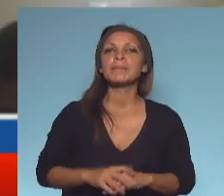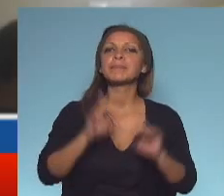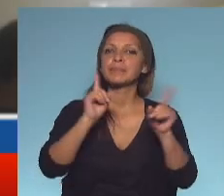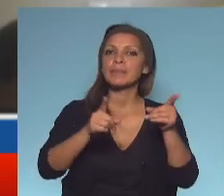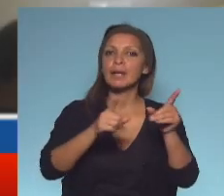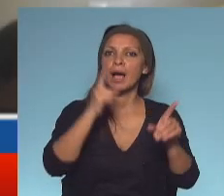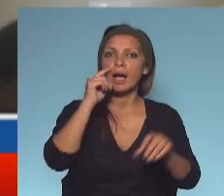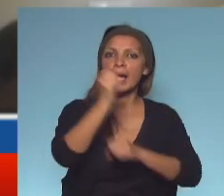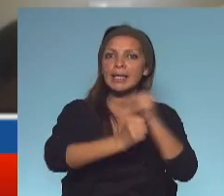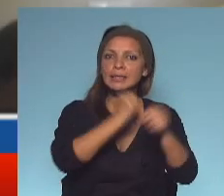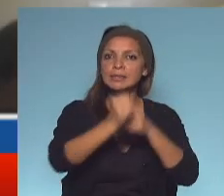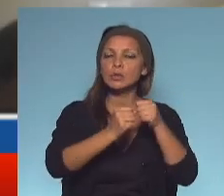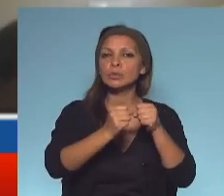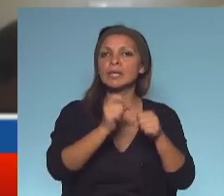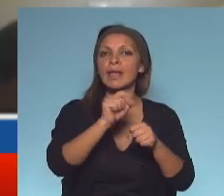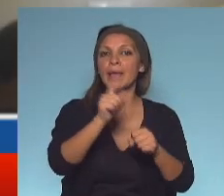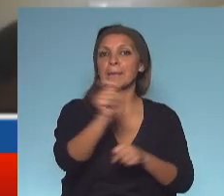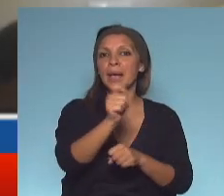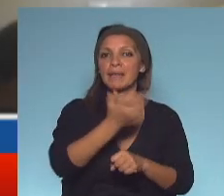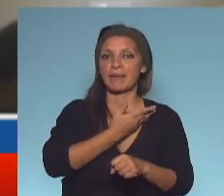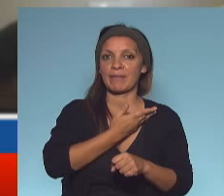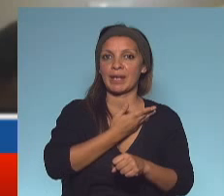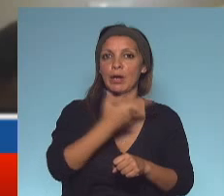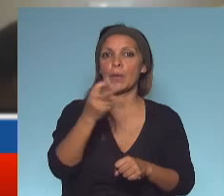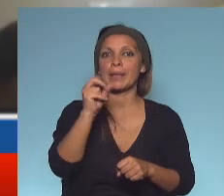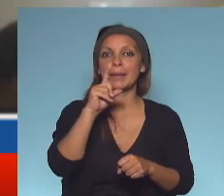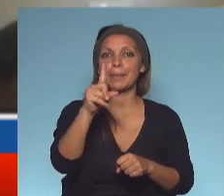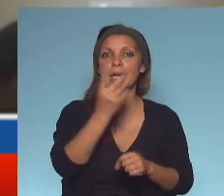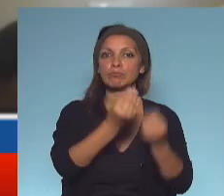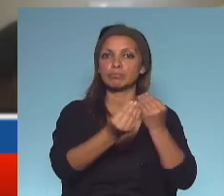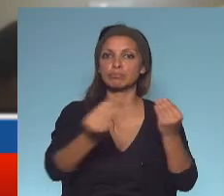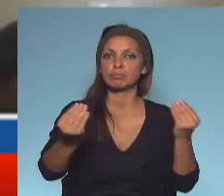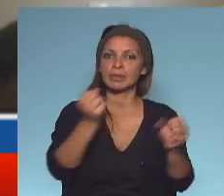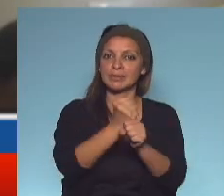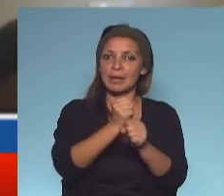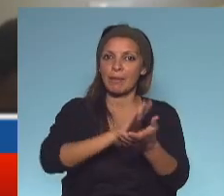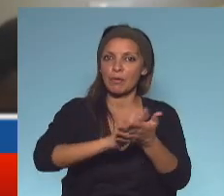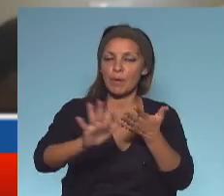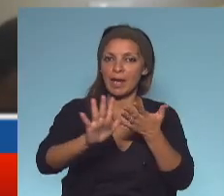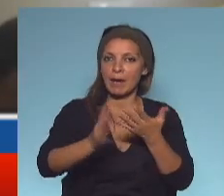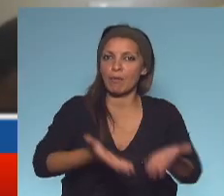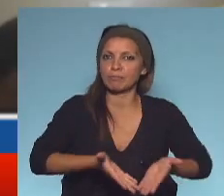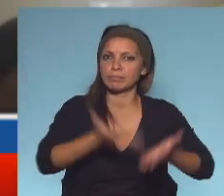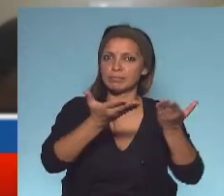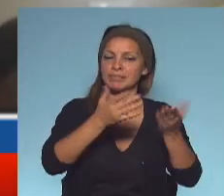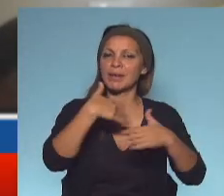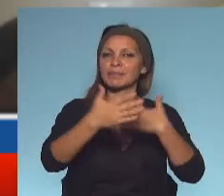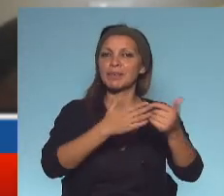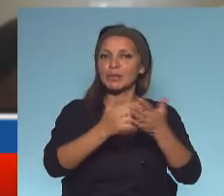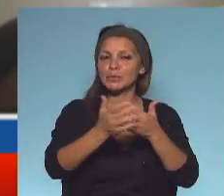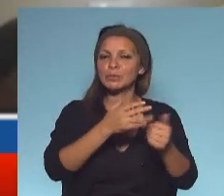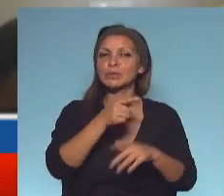empleo industrial en febrero de este año, 20.000 nuevos puestos de trabajo en el sector industrial, fuerte crecimiento en la construcción,